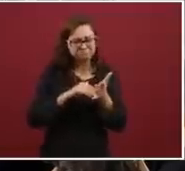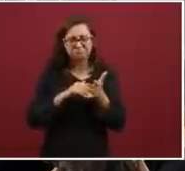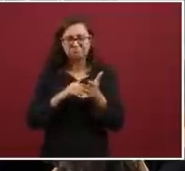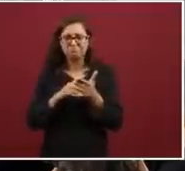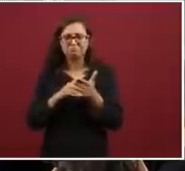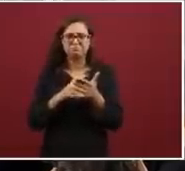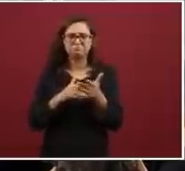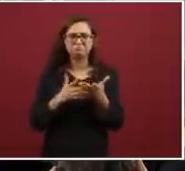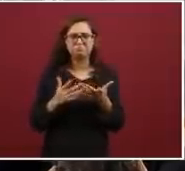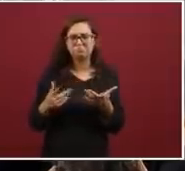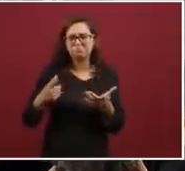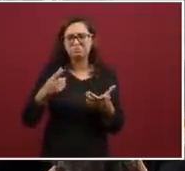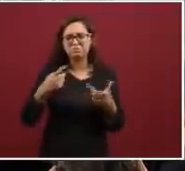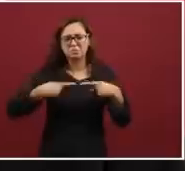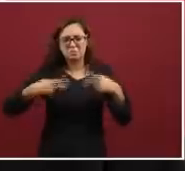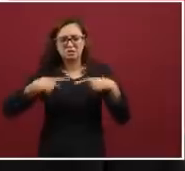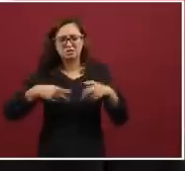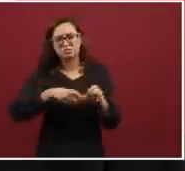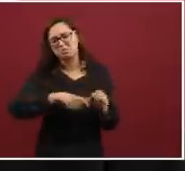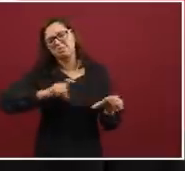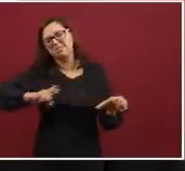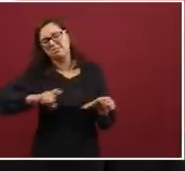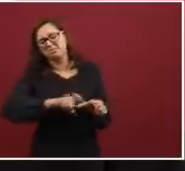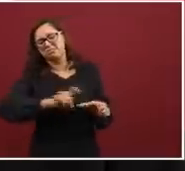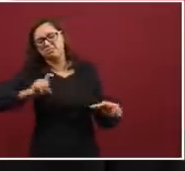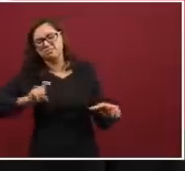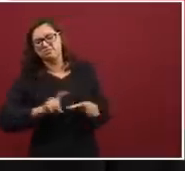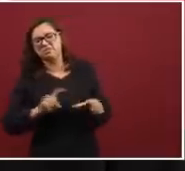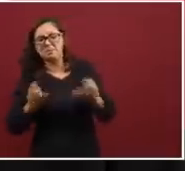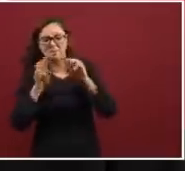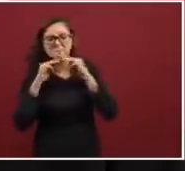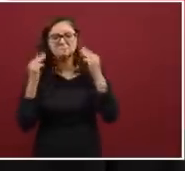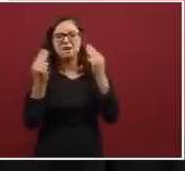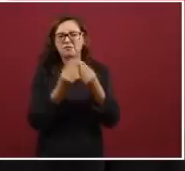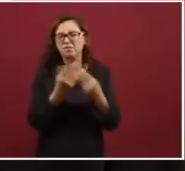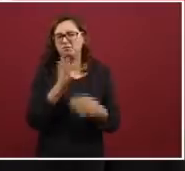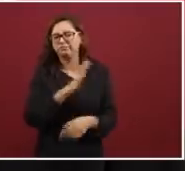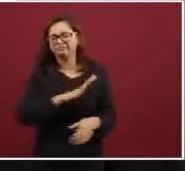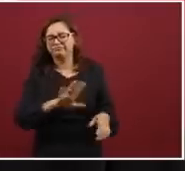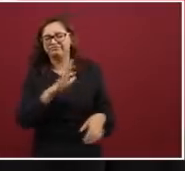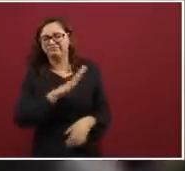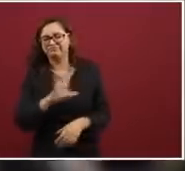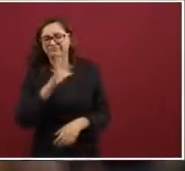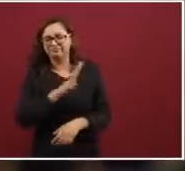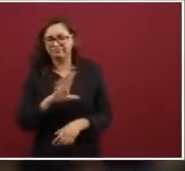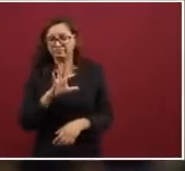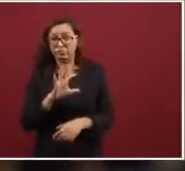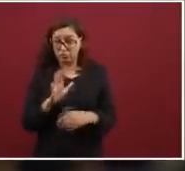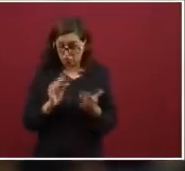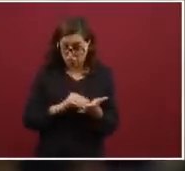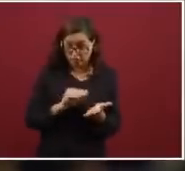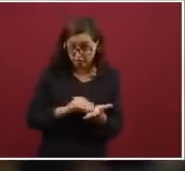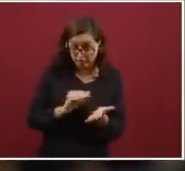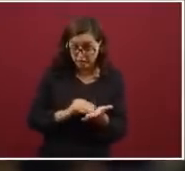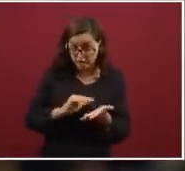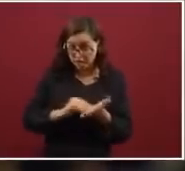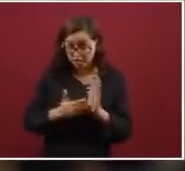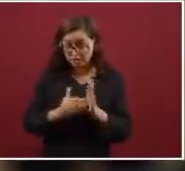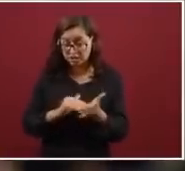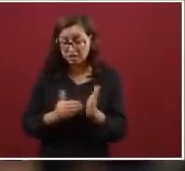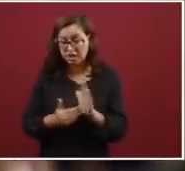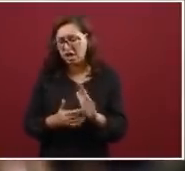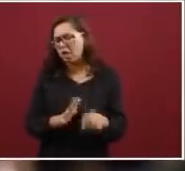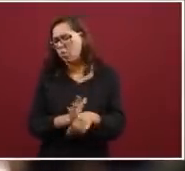haciendo desistir a las personas de que se unieran al crimen organizado. Me supongo que la estrategia continúa. Ayer